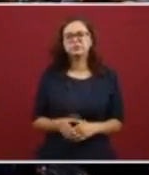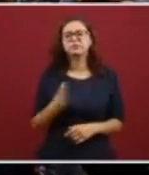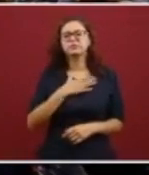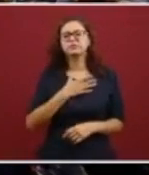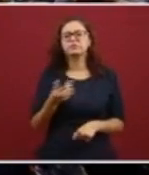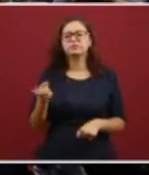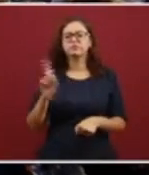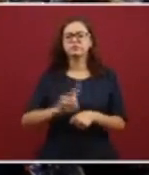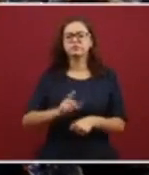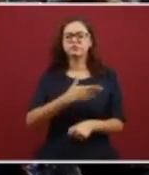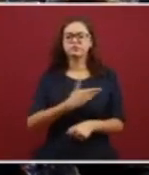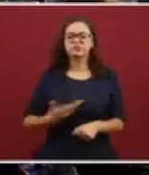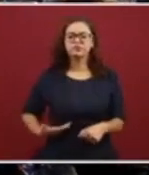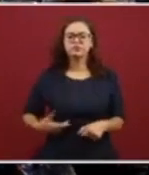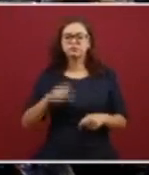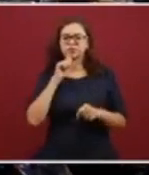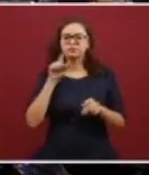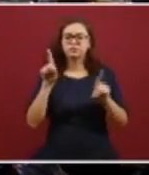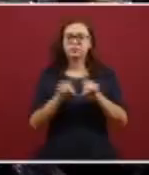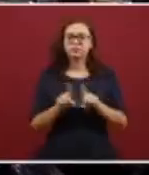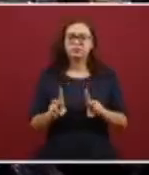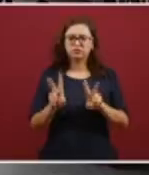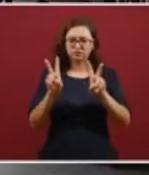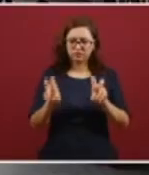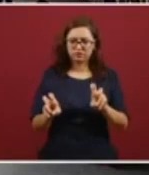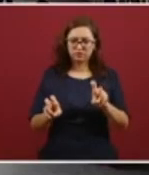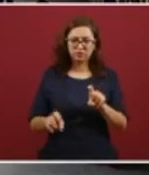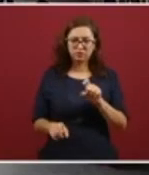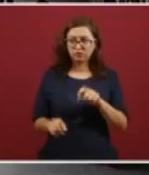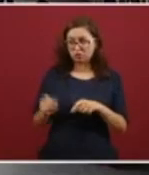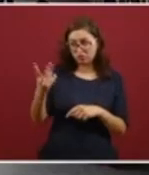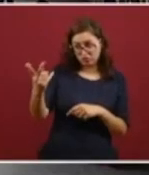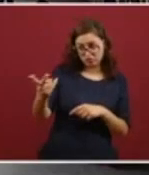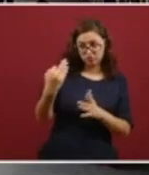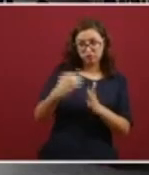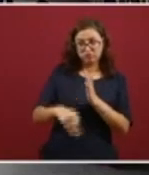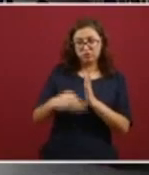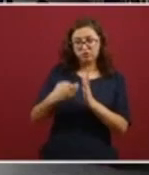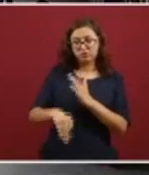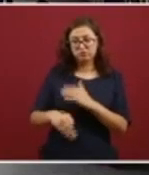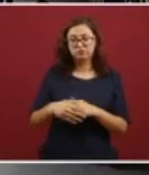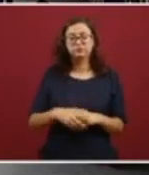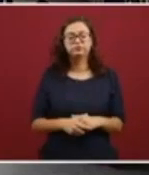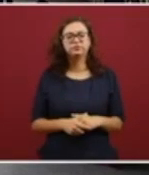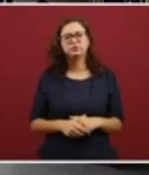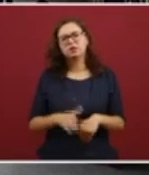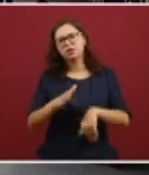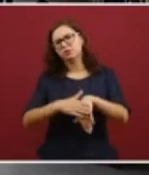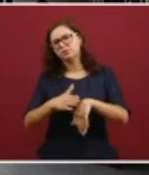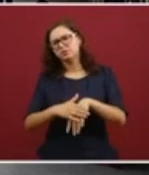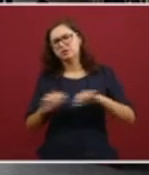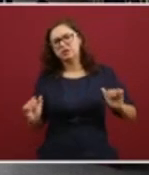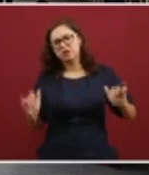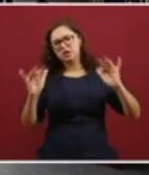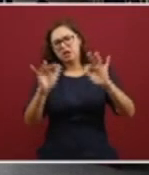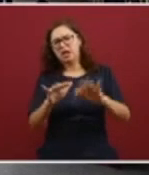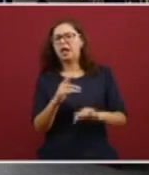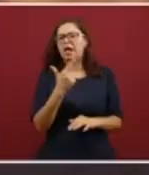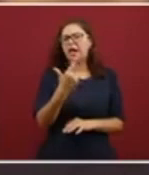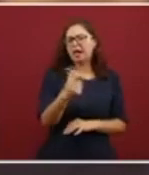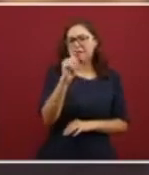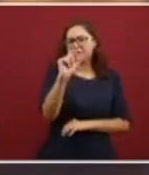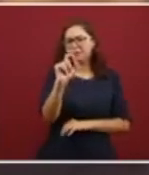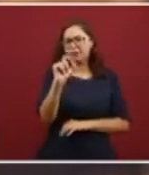Buenos días, presidente. Es sobre el tema. Faltan dos. Sí, sobre este tema. ¿No sería precisamente la cumbre del G20 un escenario perfecto para